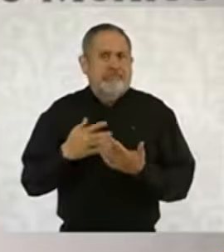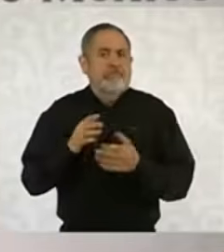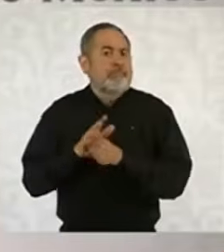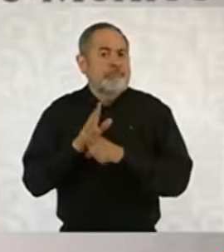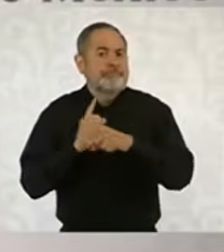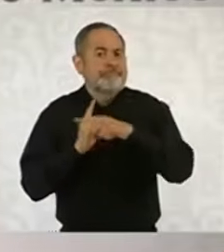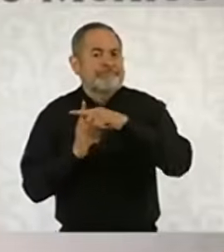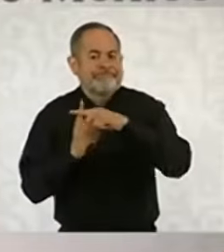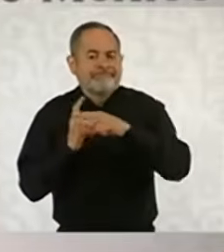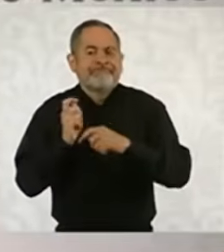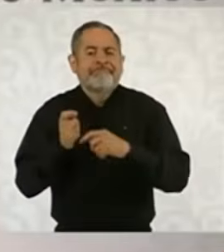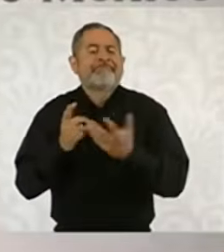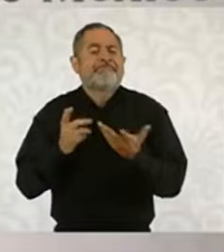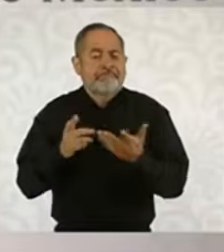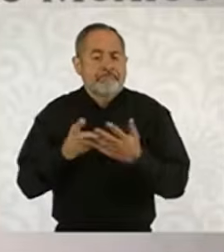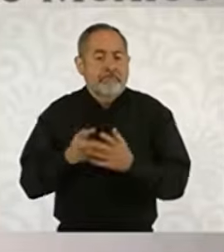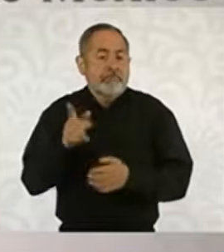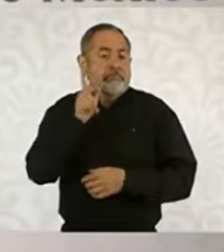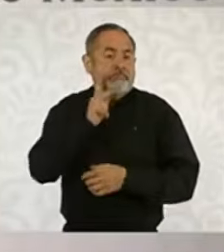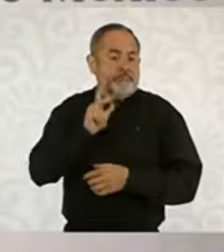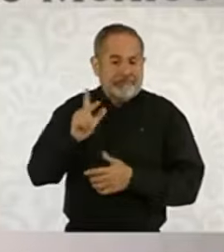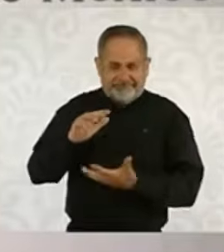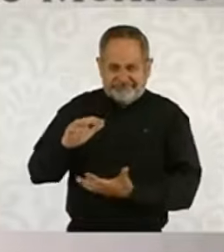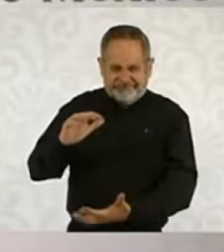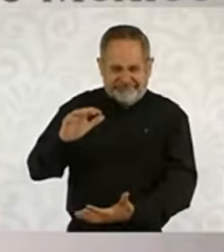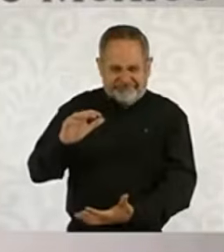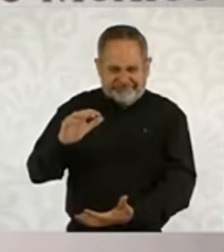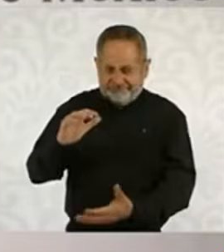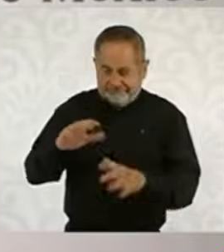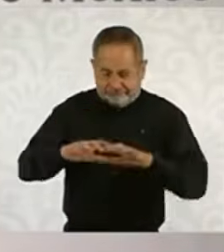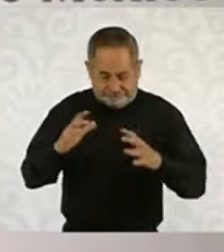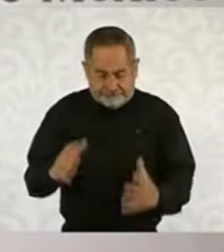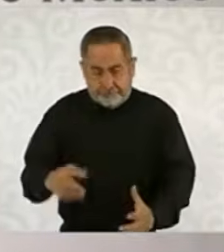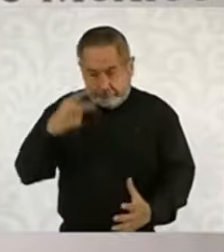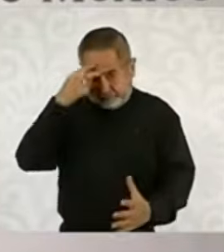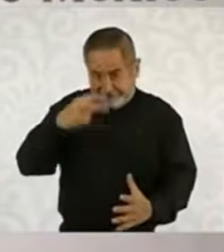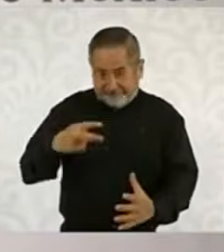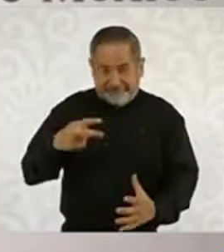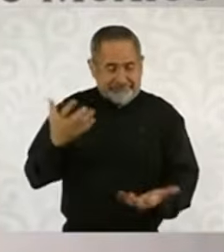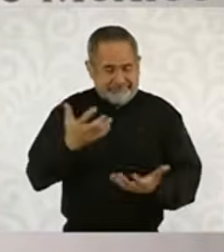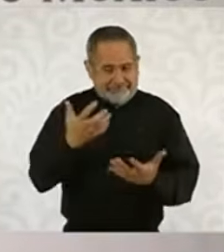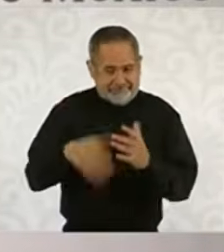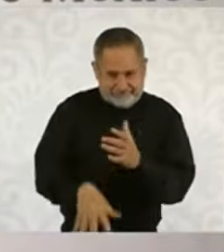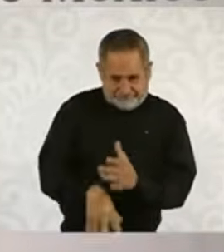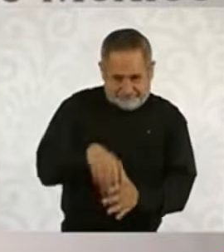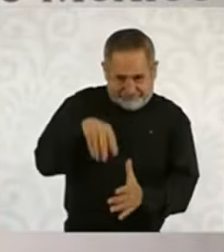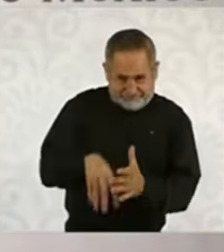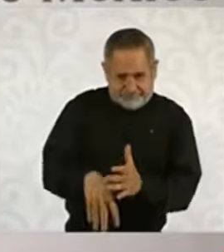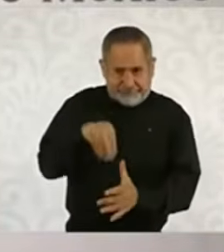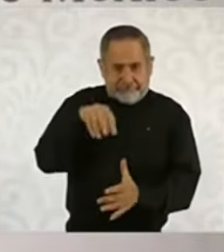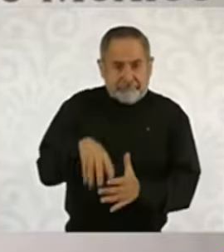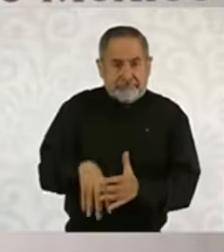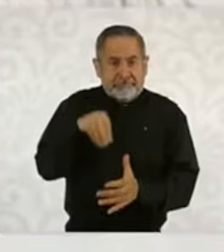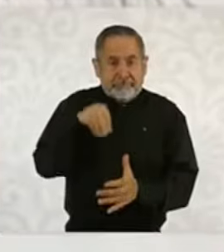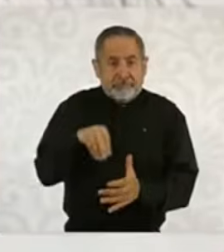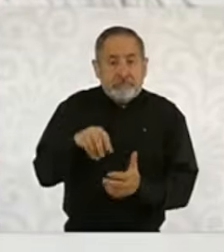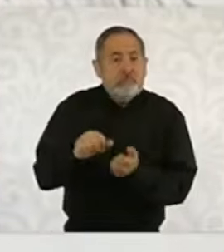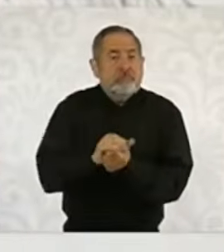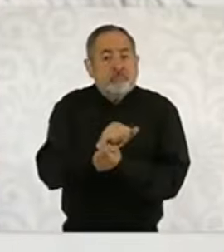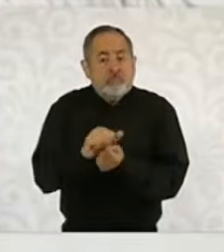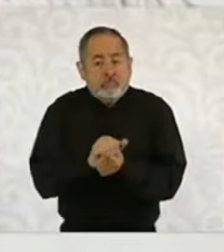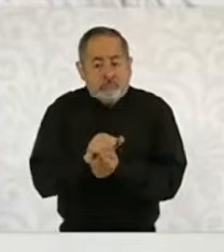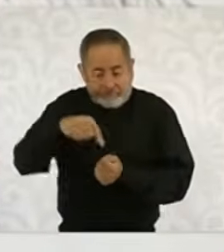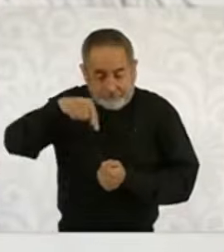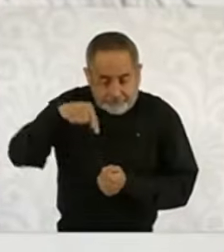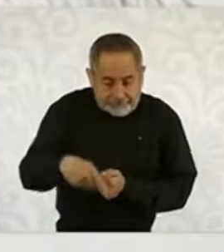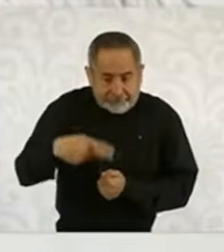que el petróleo que producimos en México ya prácticamente todo se refina en nuestro